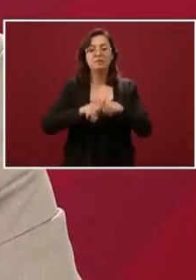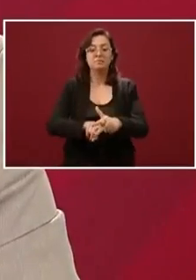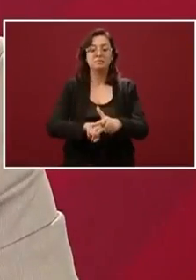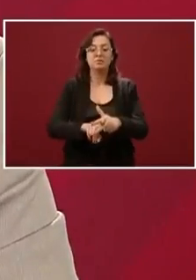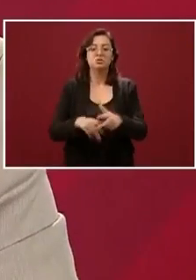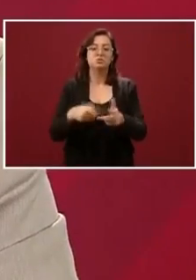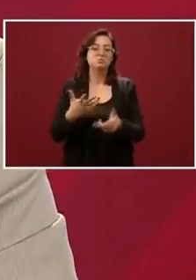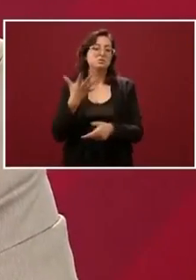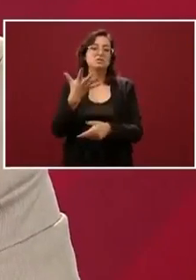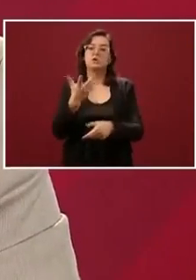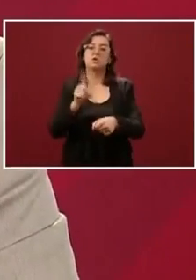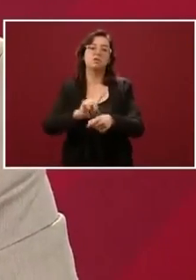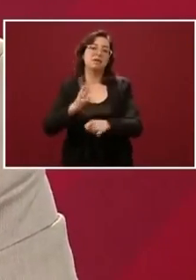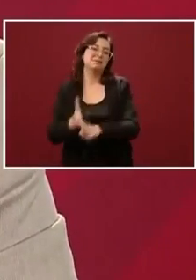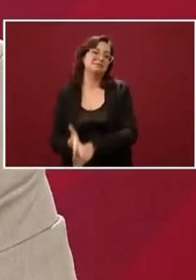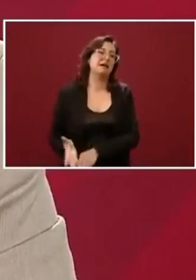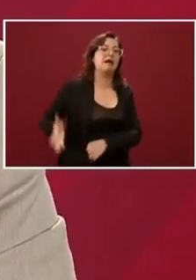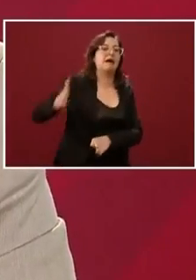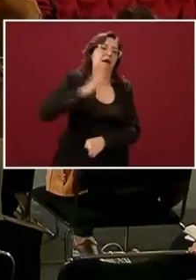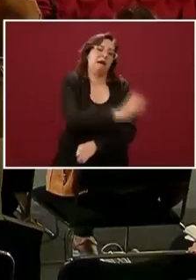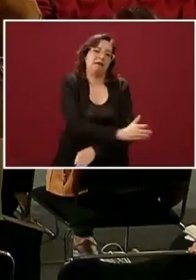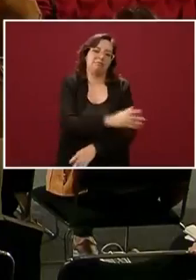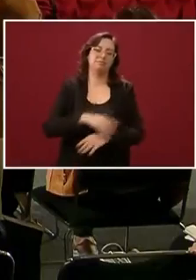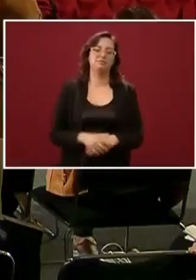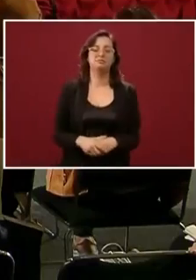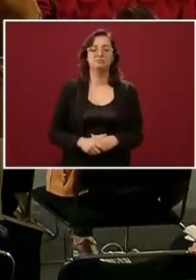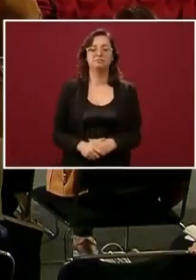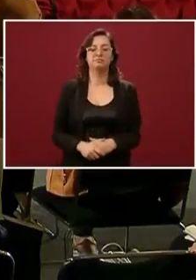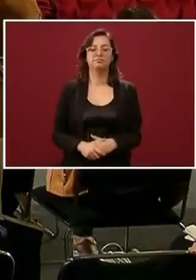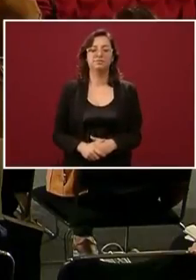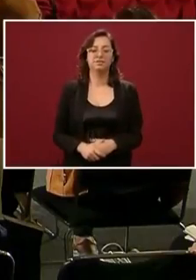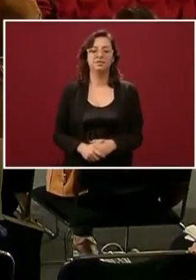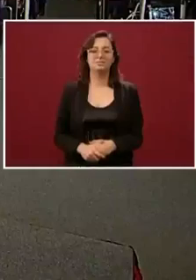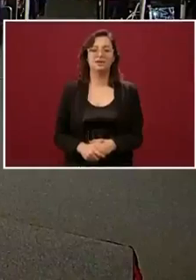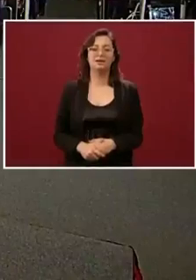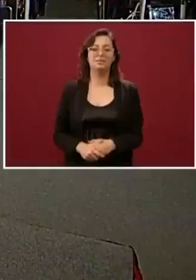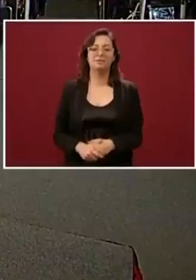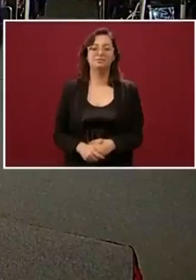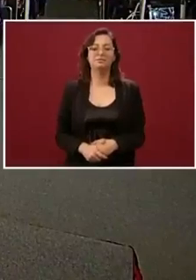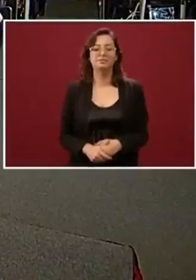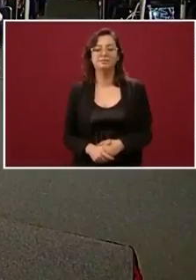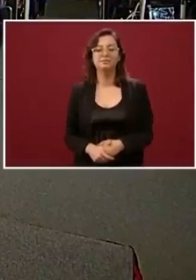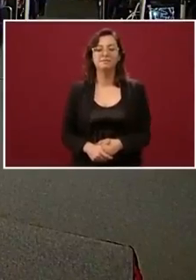casi 5 o 6 días antes de ese fin de semana.